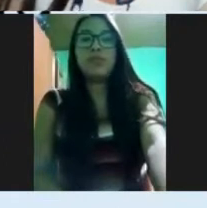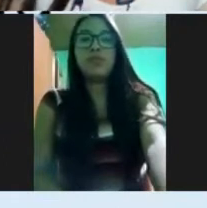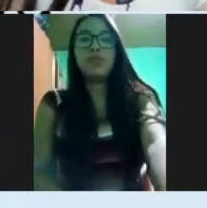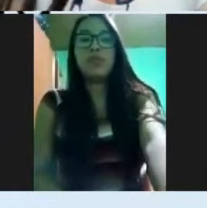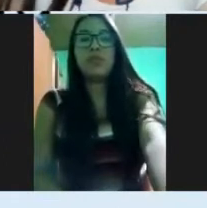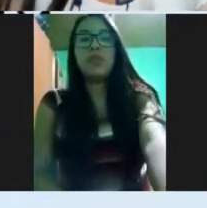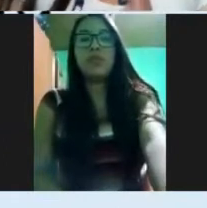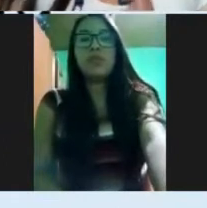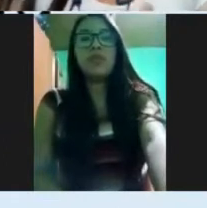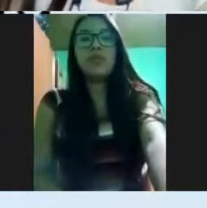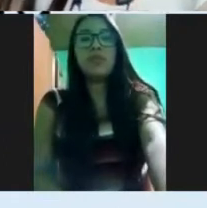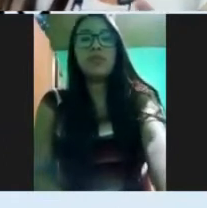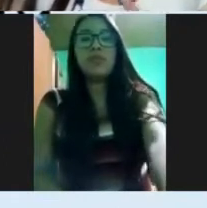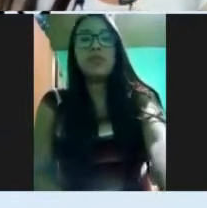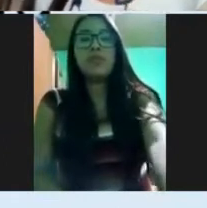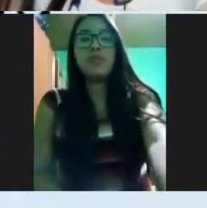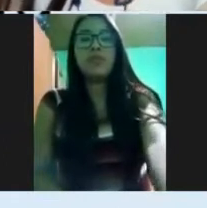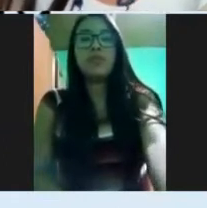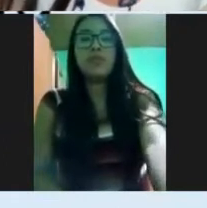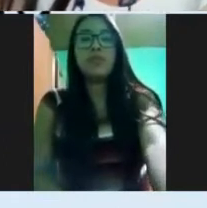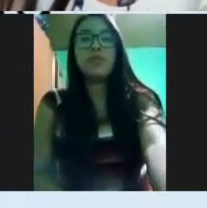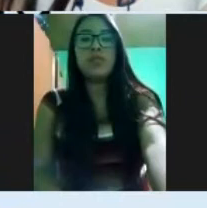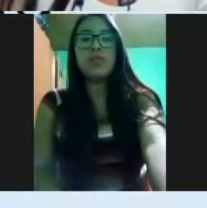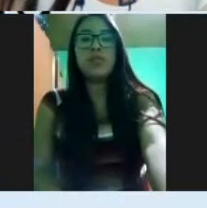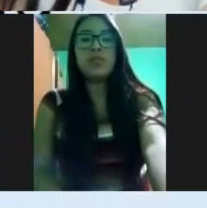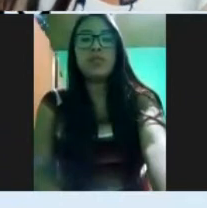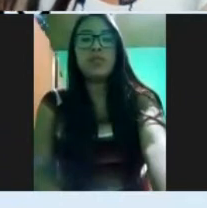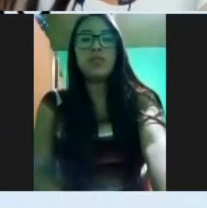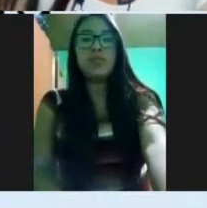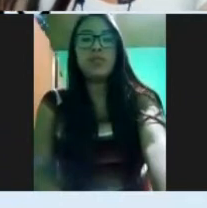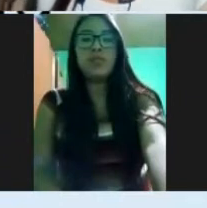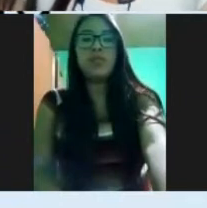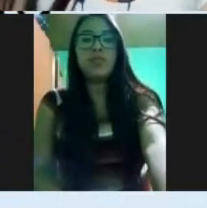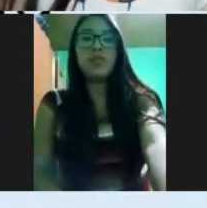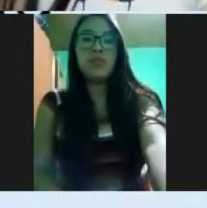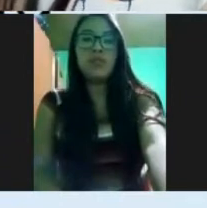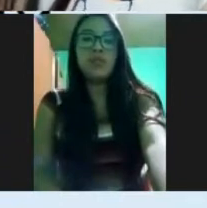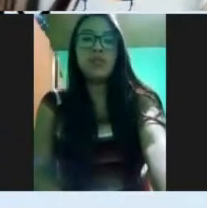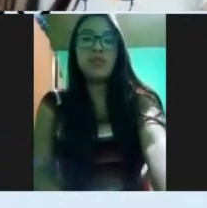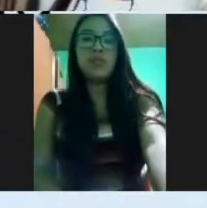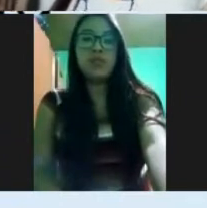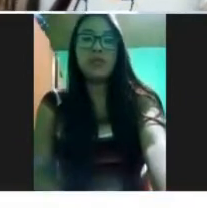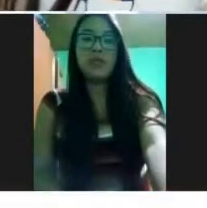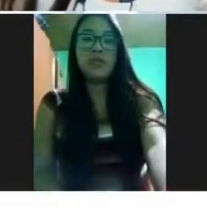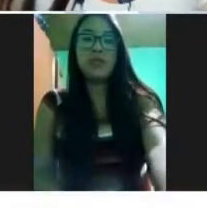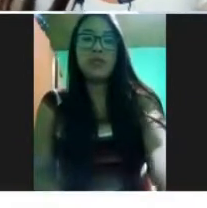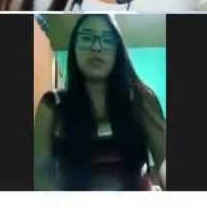a verse reflejado en la problemática de salud que vamos a discutir más adelante.